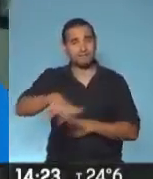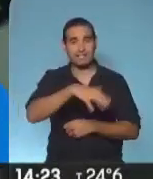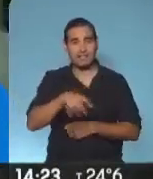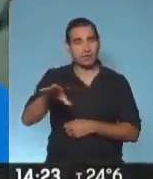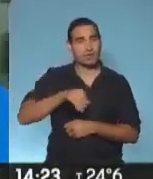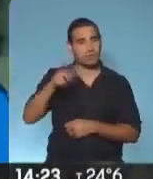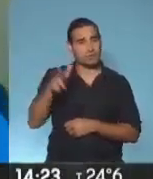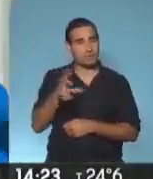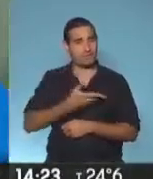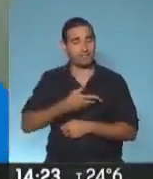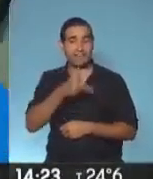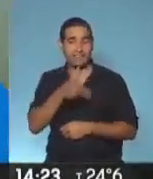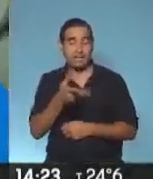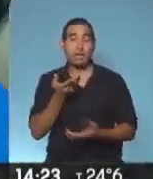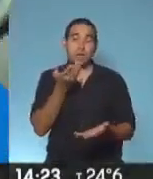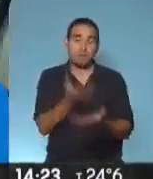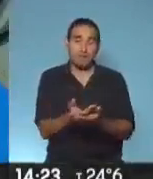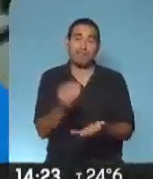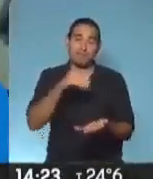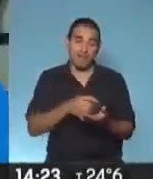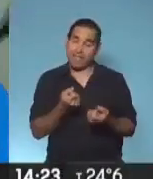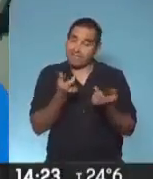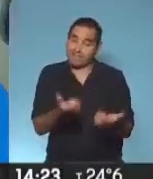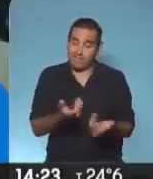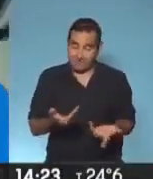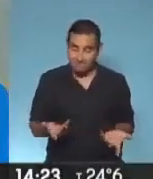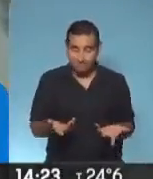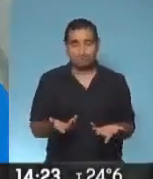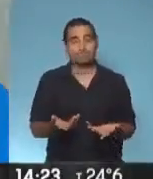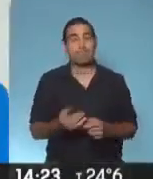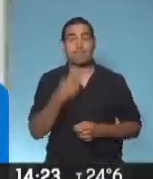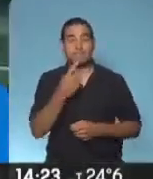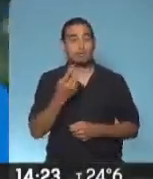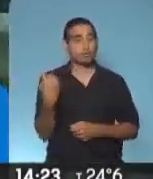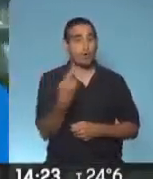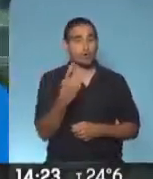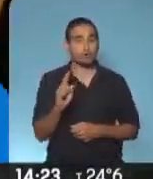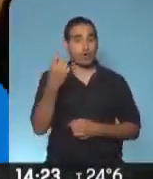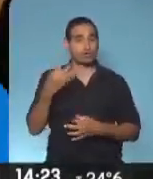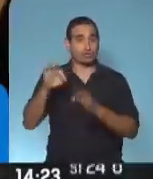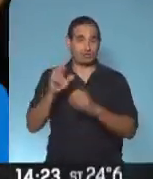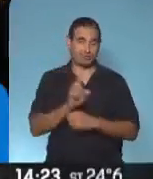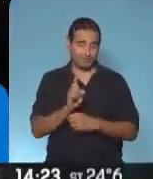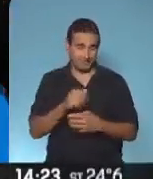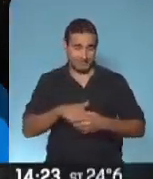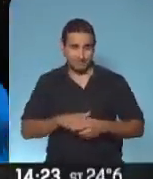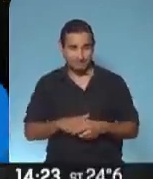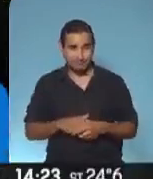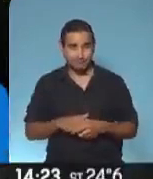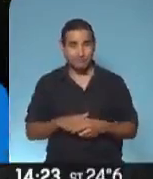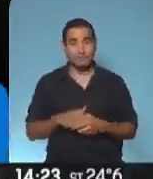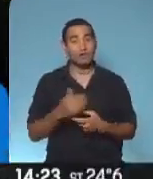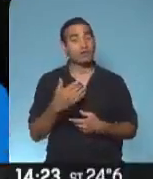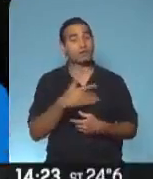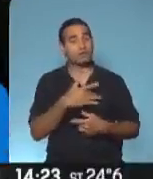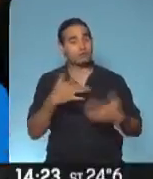Francisco. Además de pedir, hay que dar. De esta, nadie sale solo. Cuando de solidaridad